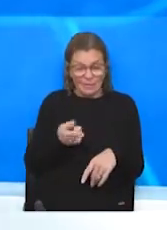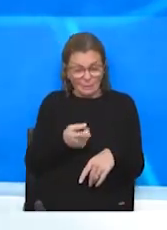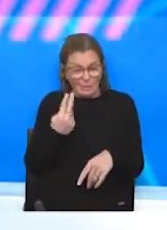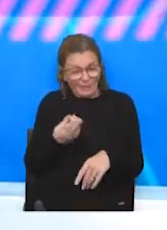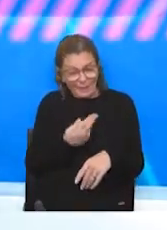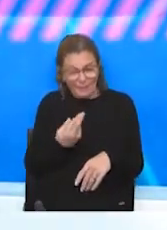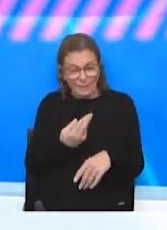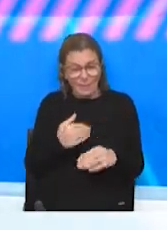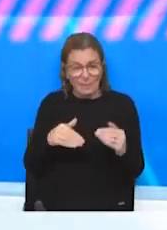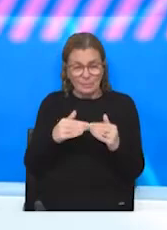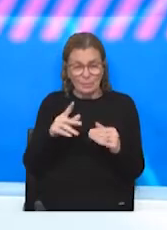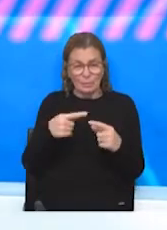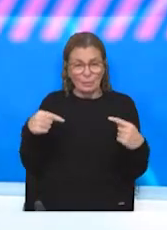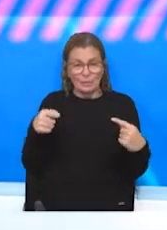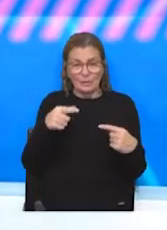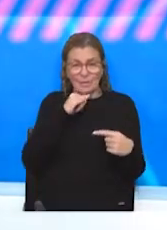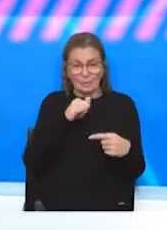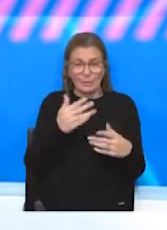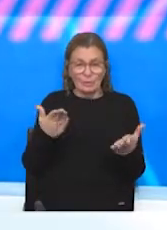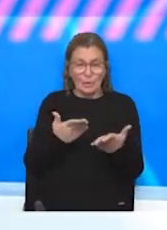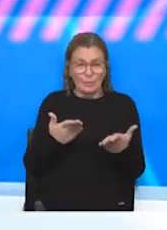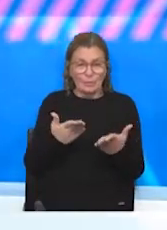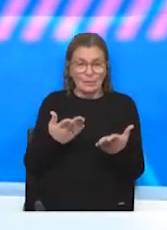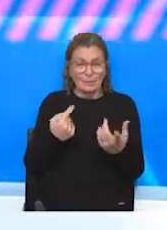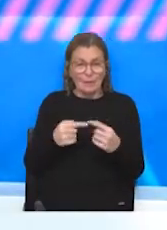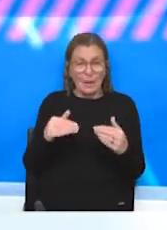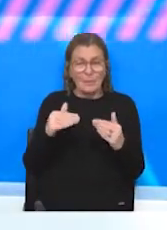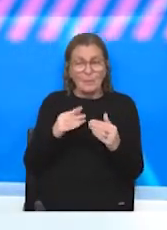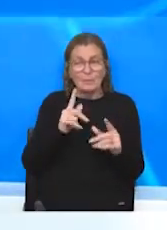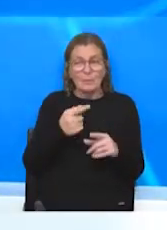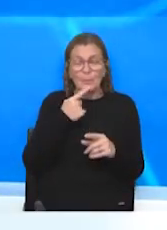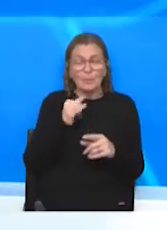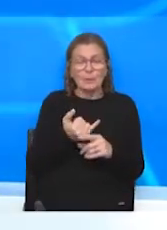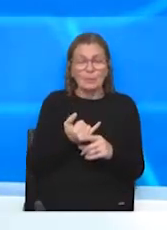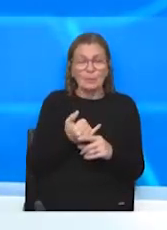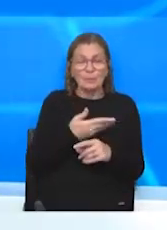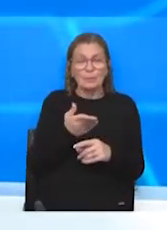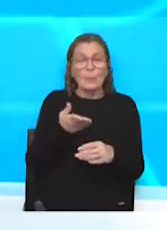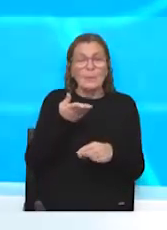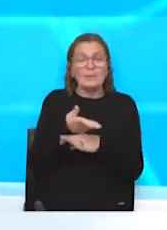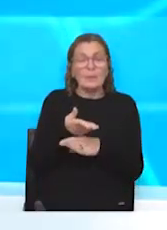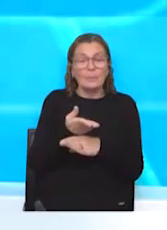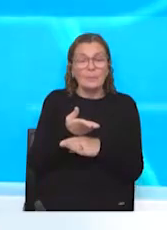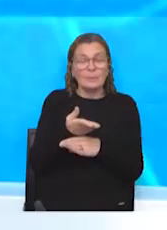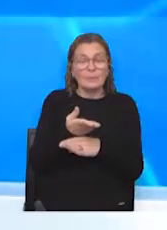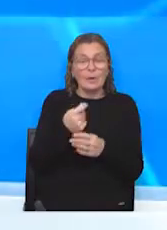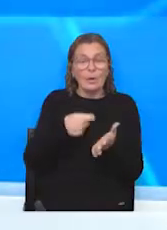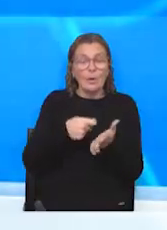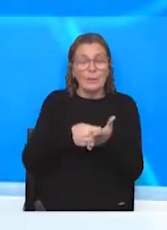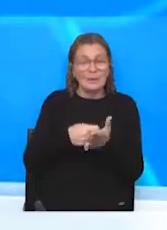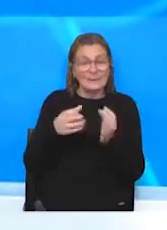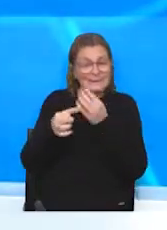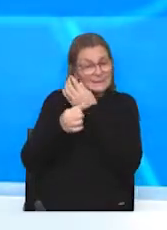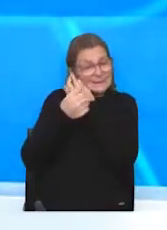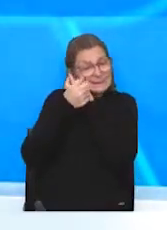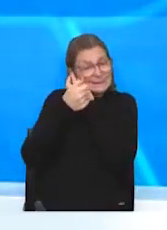al mismo tiempo pasaron todas estas cosas que se están denunciando ahora no al mismo tiempo por ejemplo nosotros pedíamos que que se compraban lenteja y ellos no